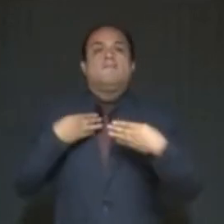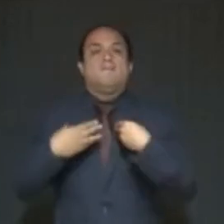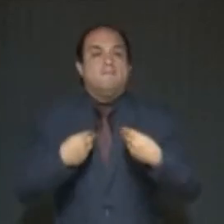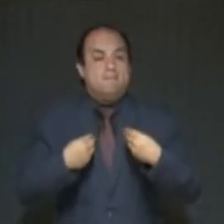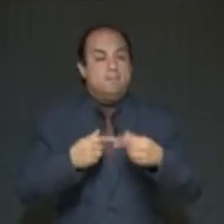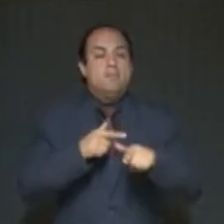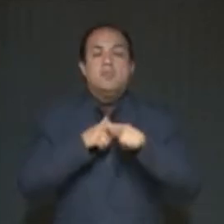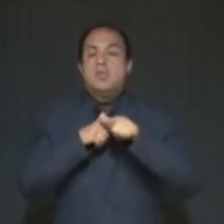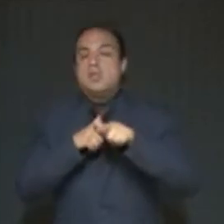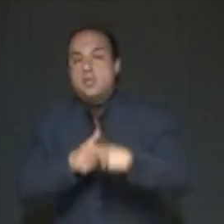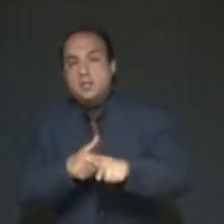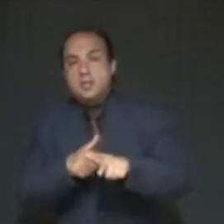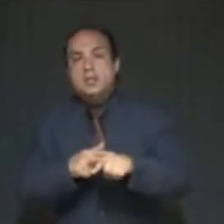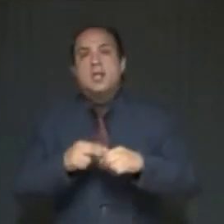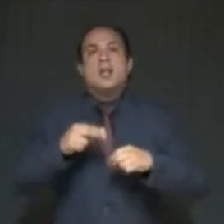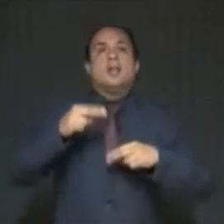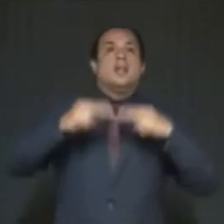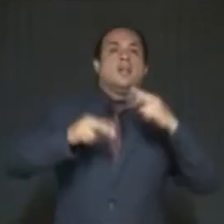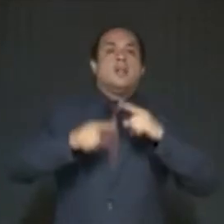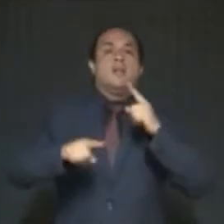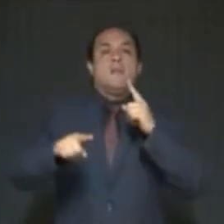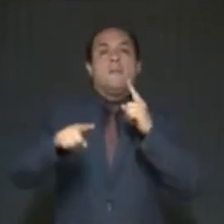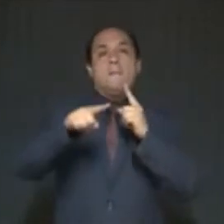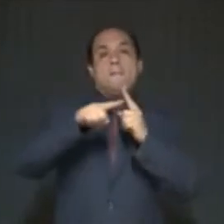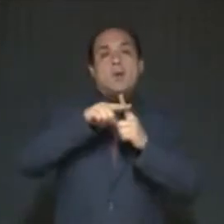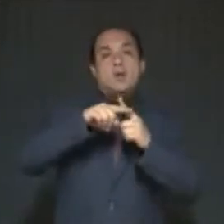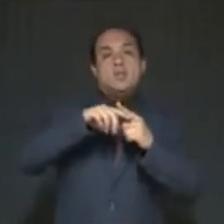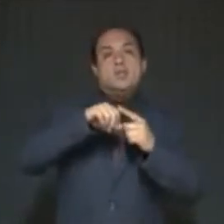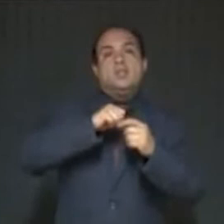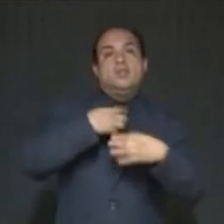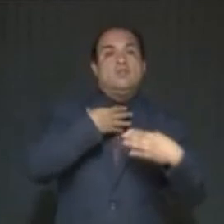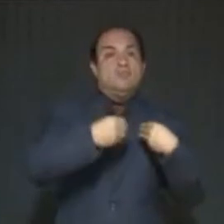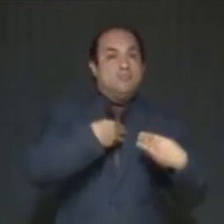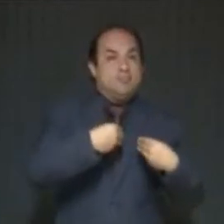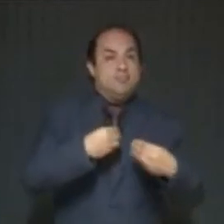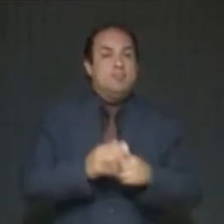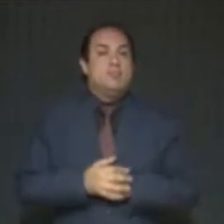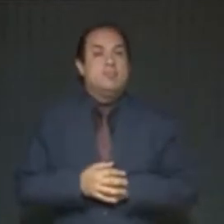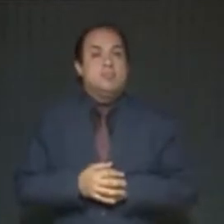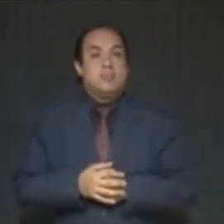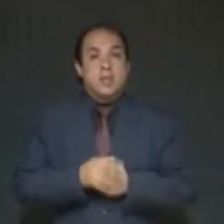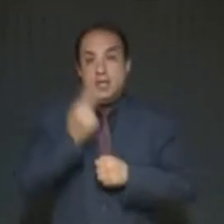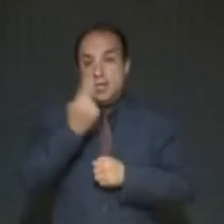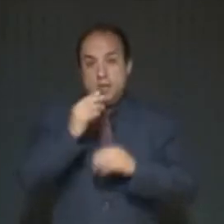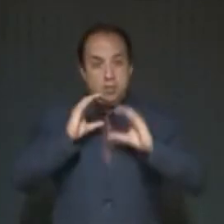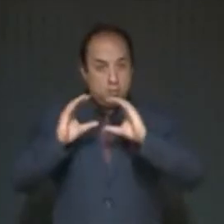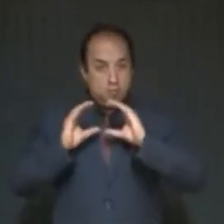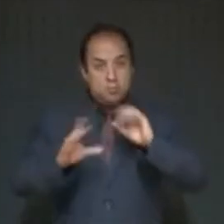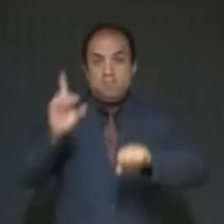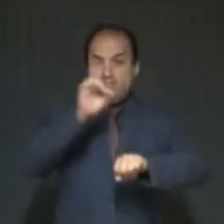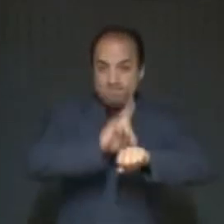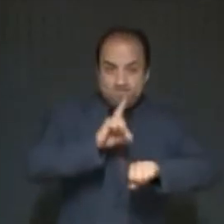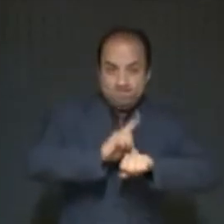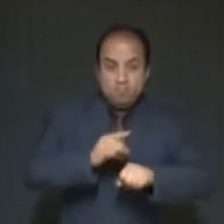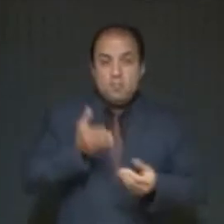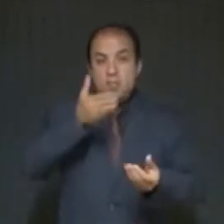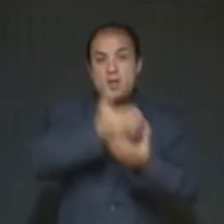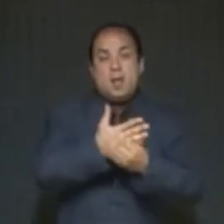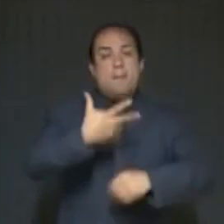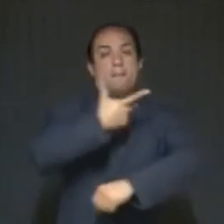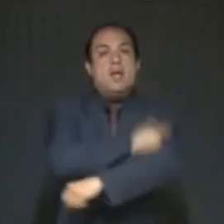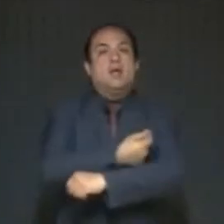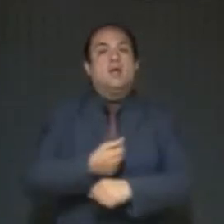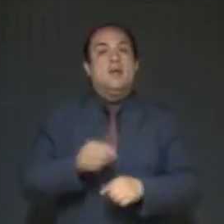de un número elevado de contagios comparado a nuestro mínimo, y por eso hay que seguir cuidándonos todos y cada uno de los días, acudiendo a vacunarnos el día que